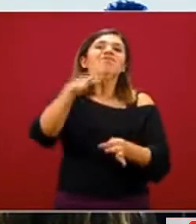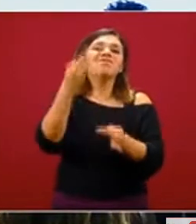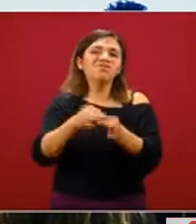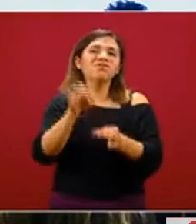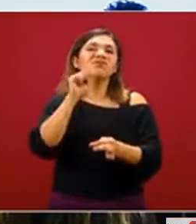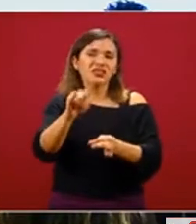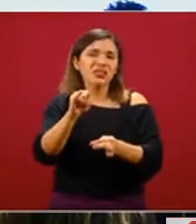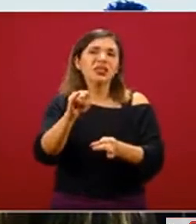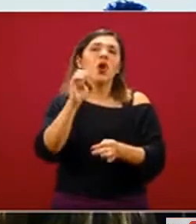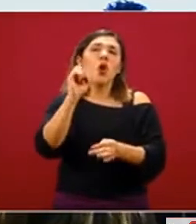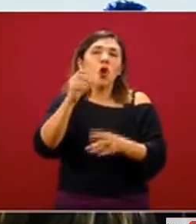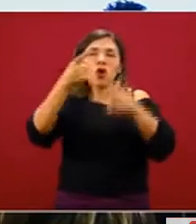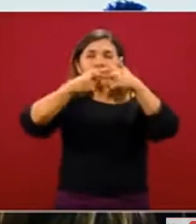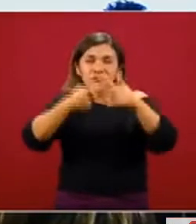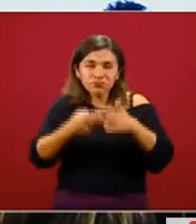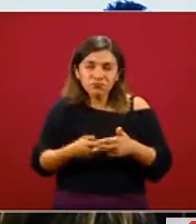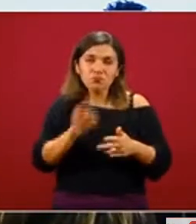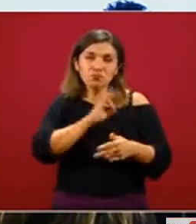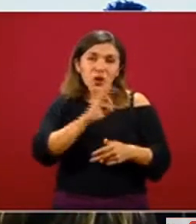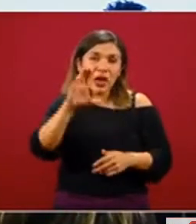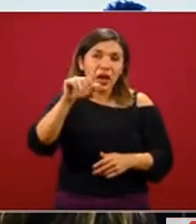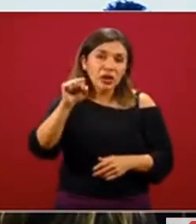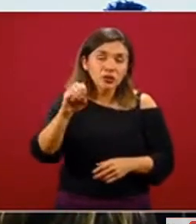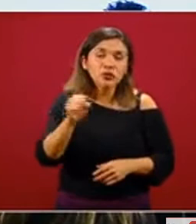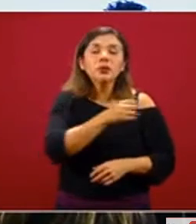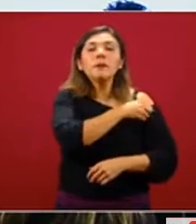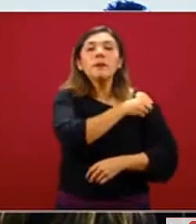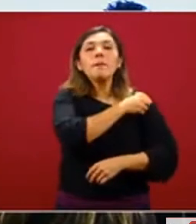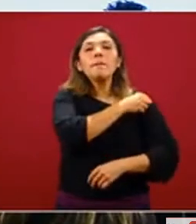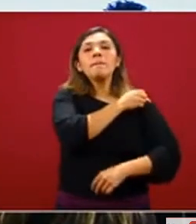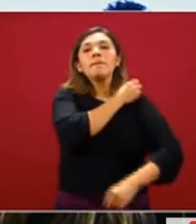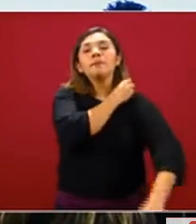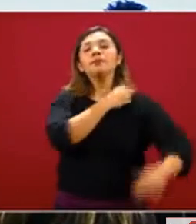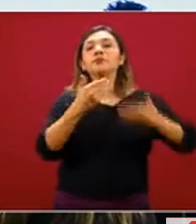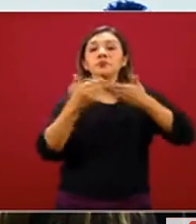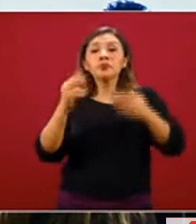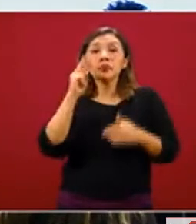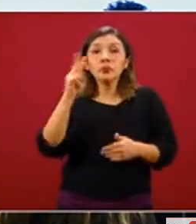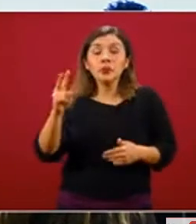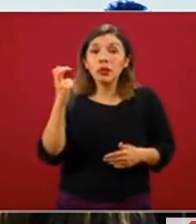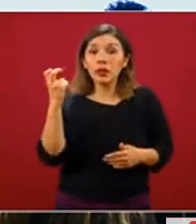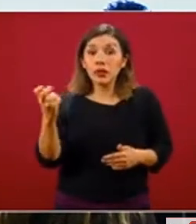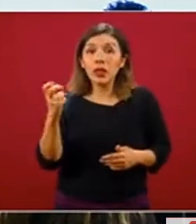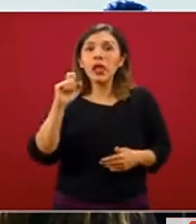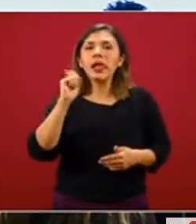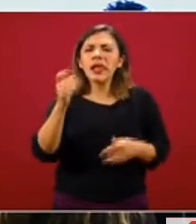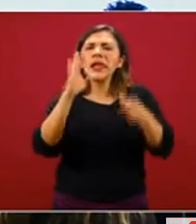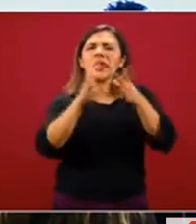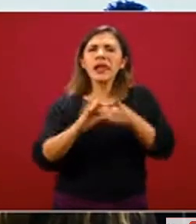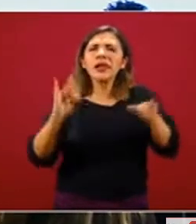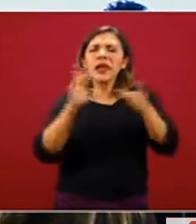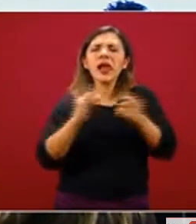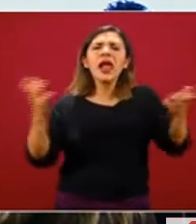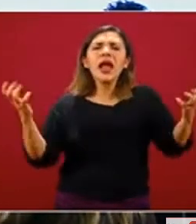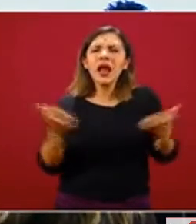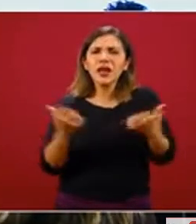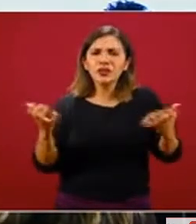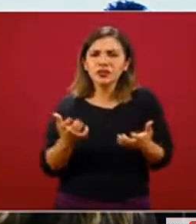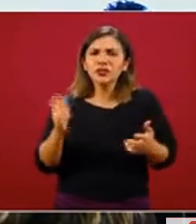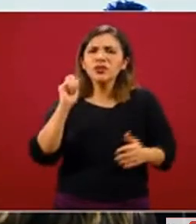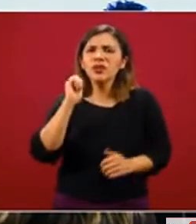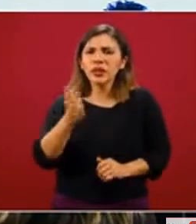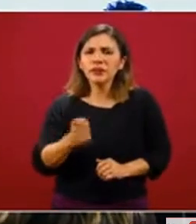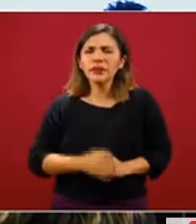como en los estimados. La siguiente y la siguiente. Ahora vamos a pasar a hablar sobre las acciones, si me pasas